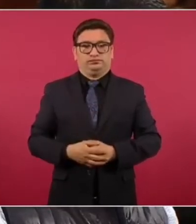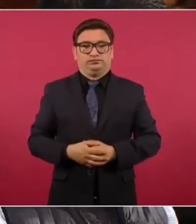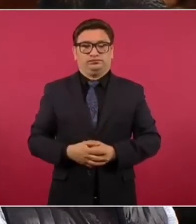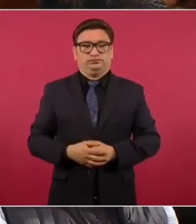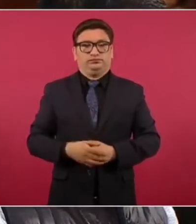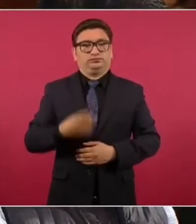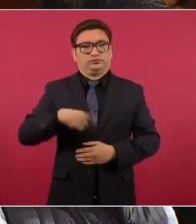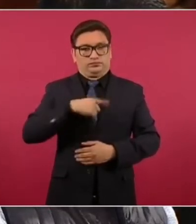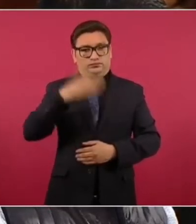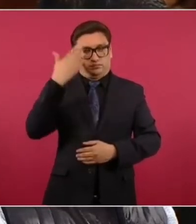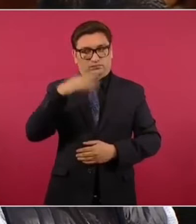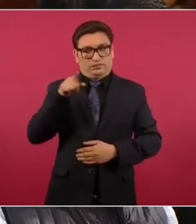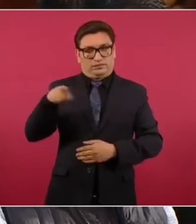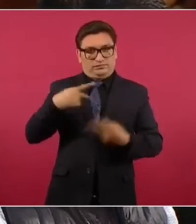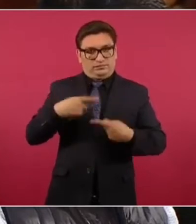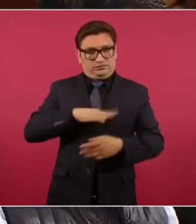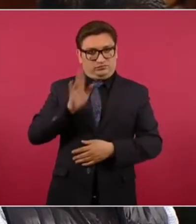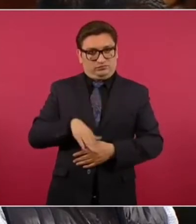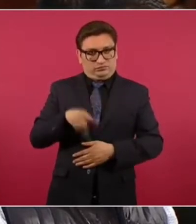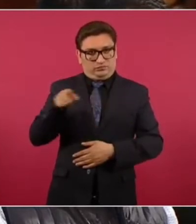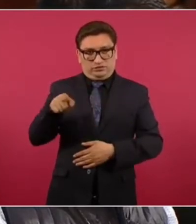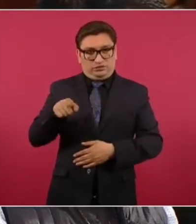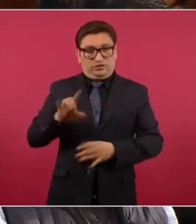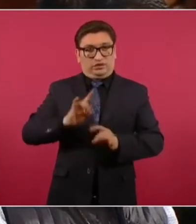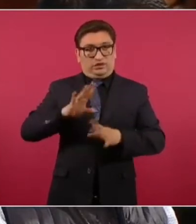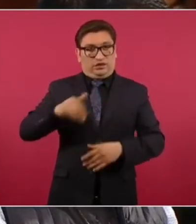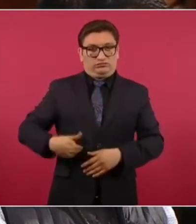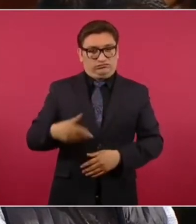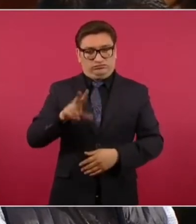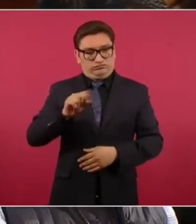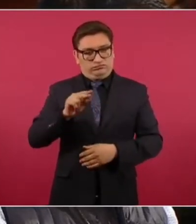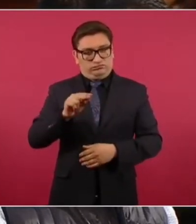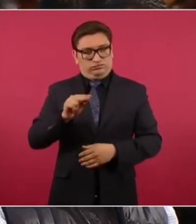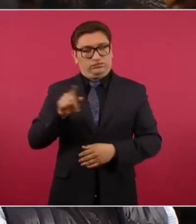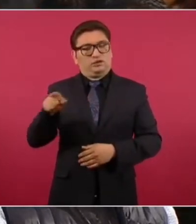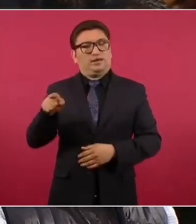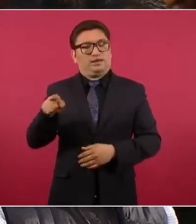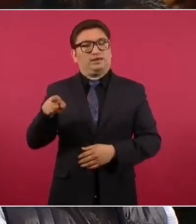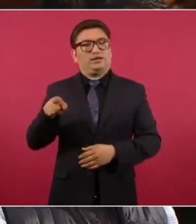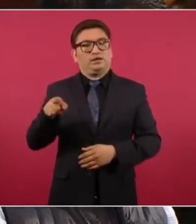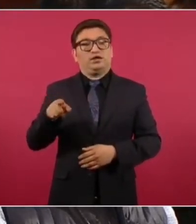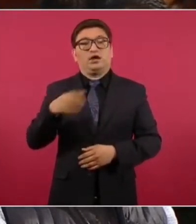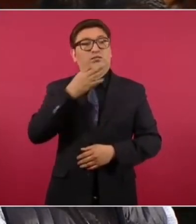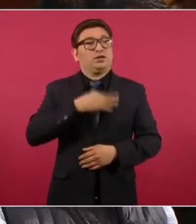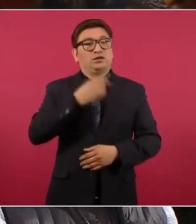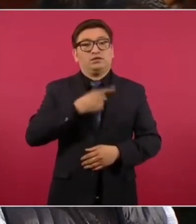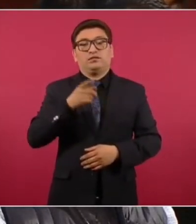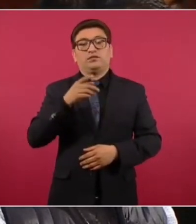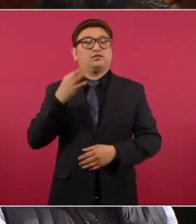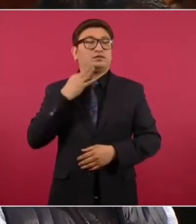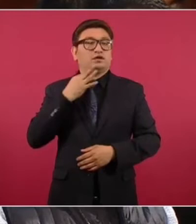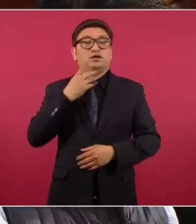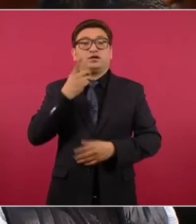sabemos que la muerte del Mijis no fue un accidente. La muerte del Mijis no fue lo que nos dijeron en la Fiscalía